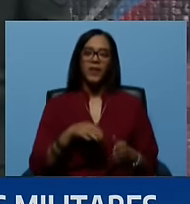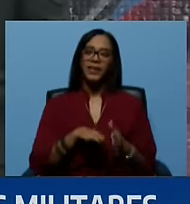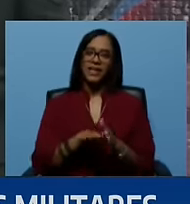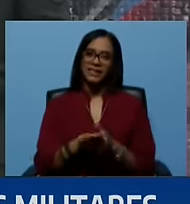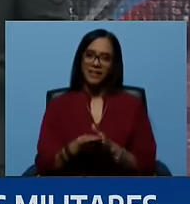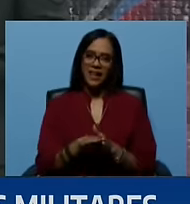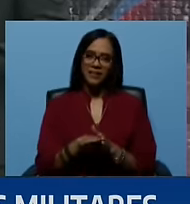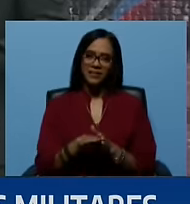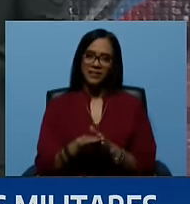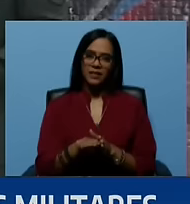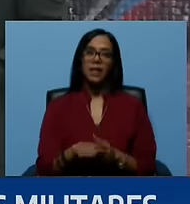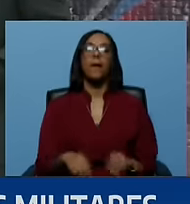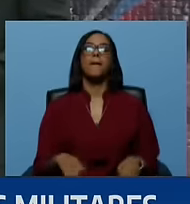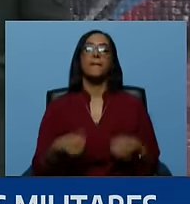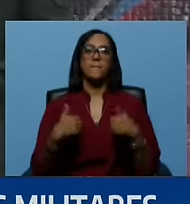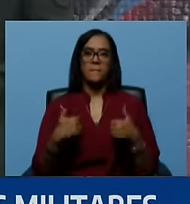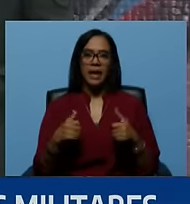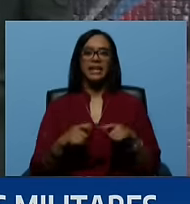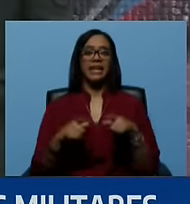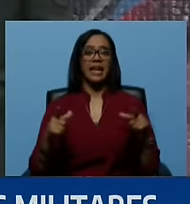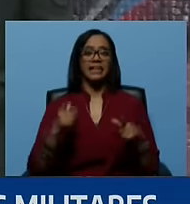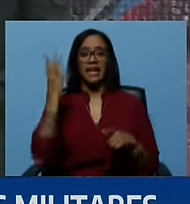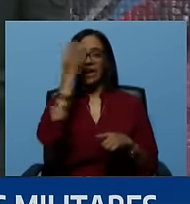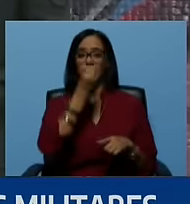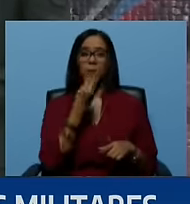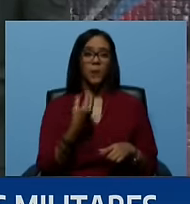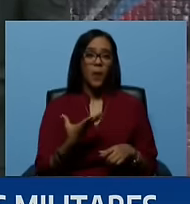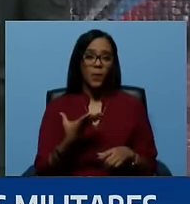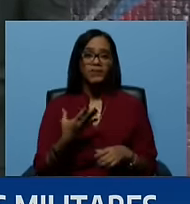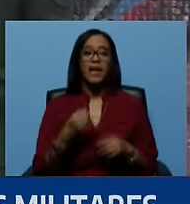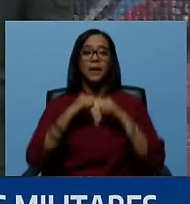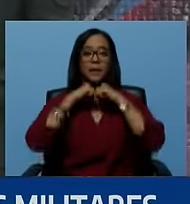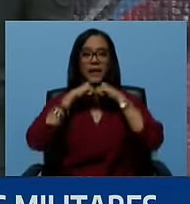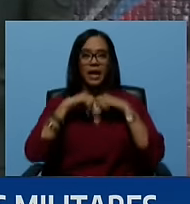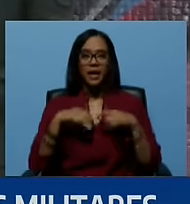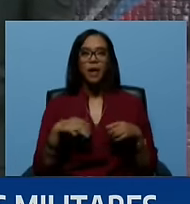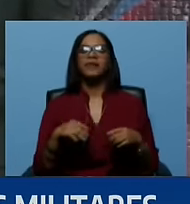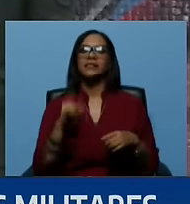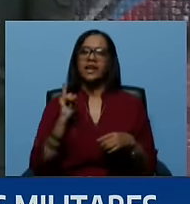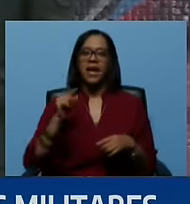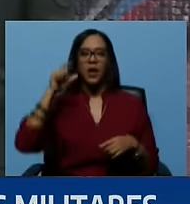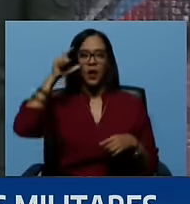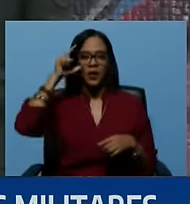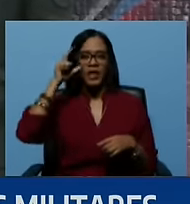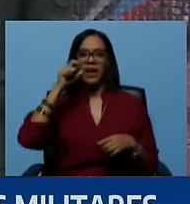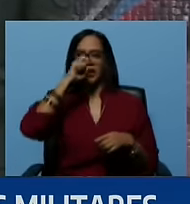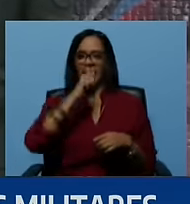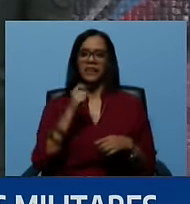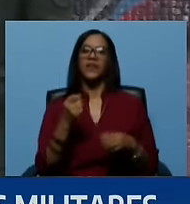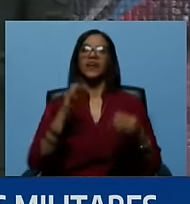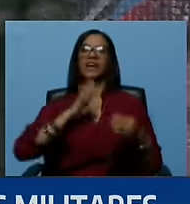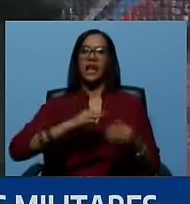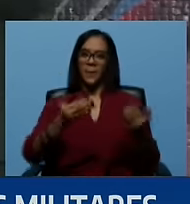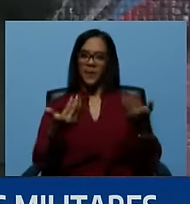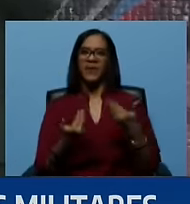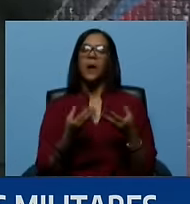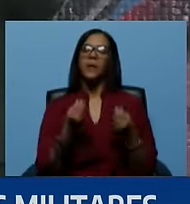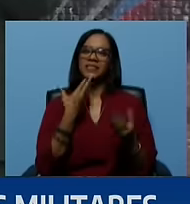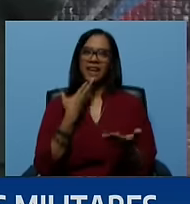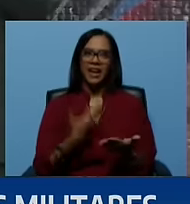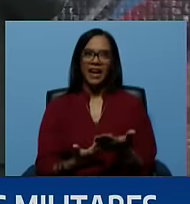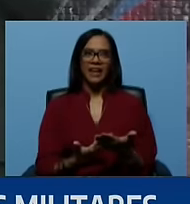transitar más grande hermosa maravillosa y milagrosa serán los días y años que están por venir Muchas gracias